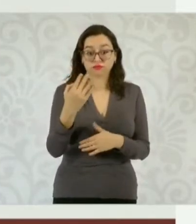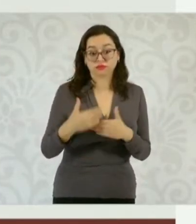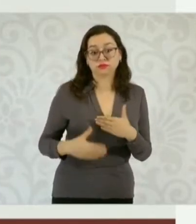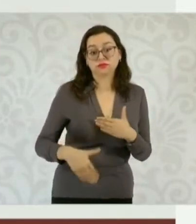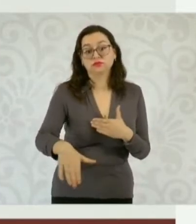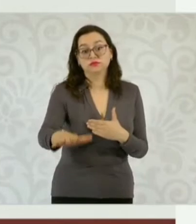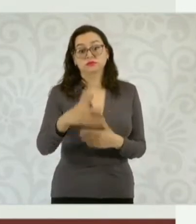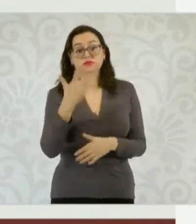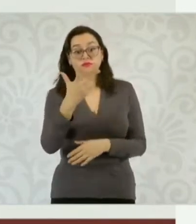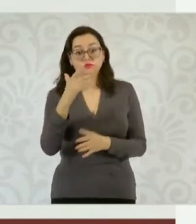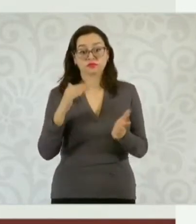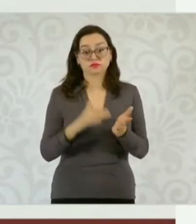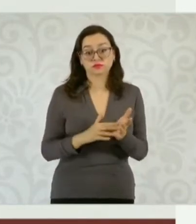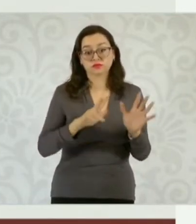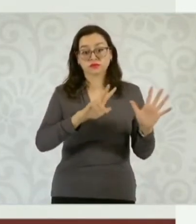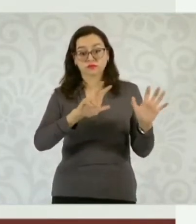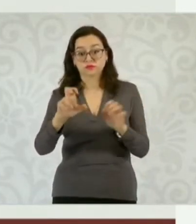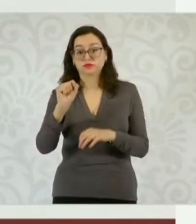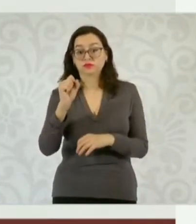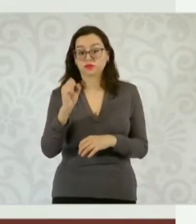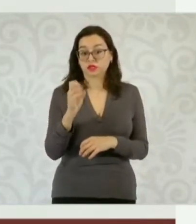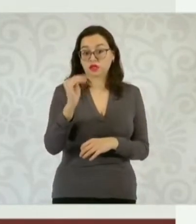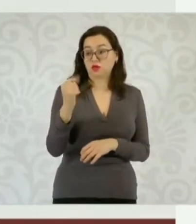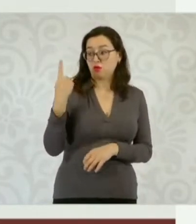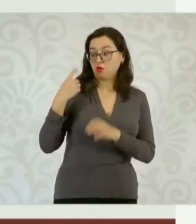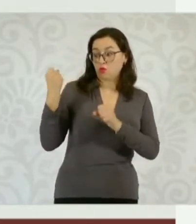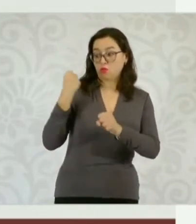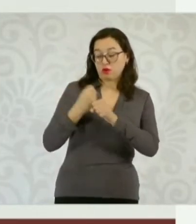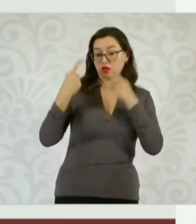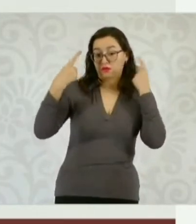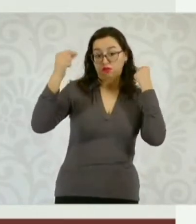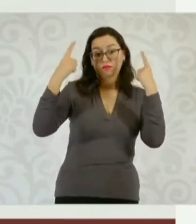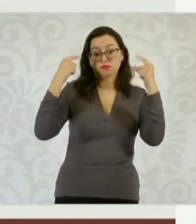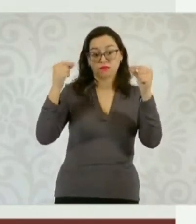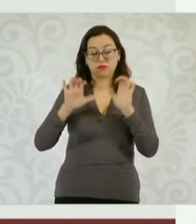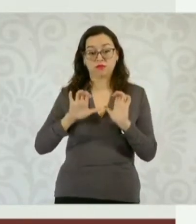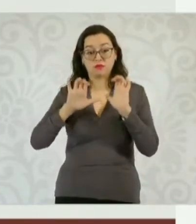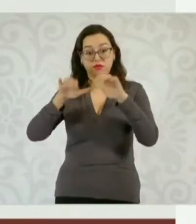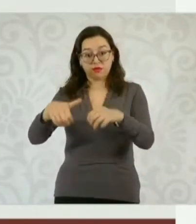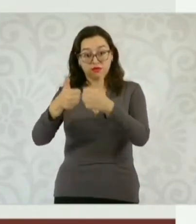contratación de los 8,869, con lo que llegaríamos a un total de